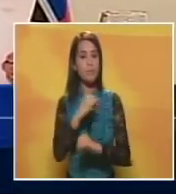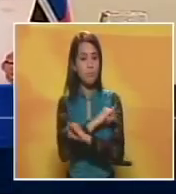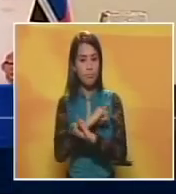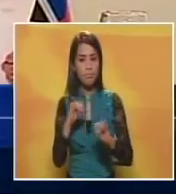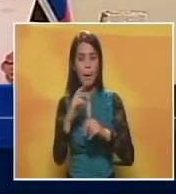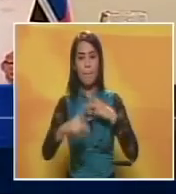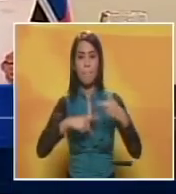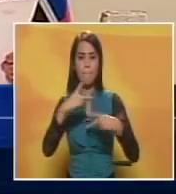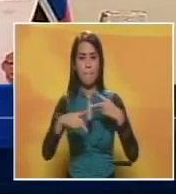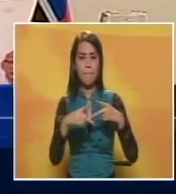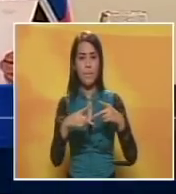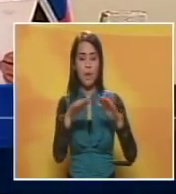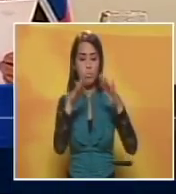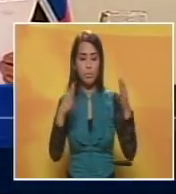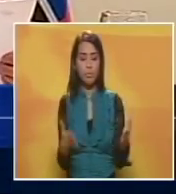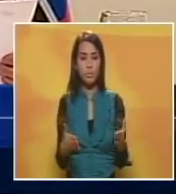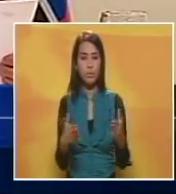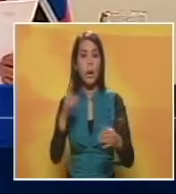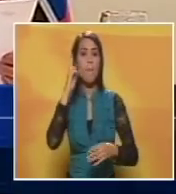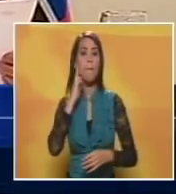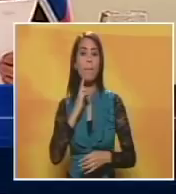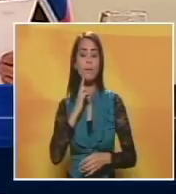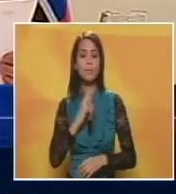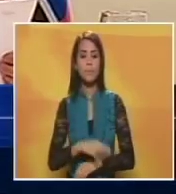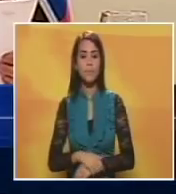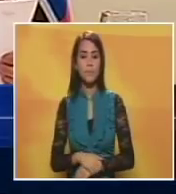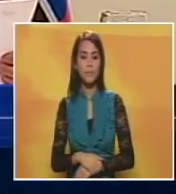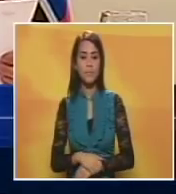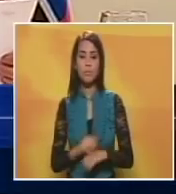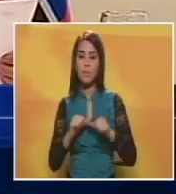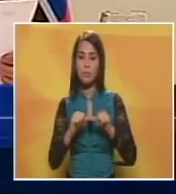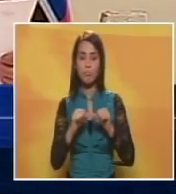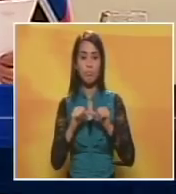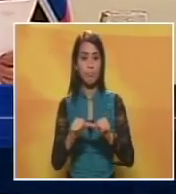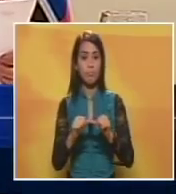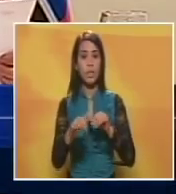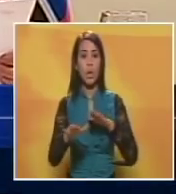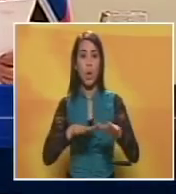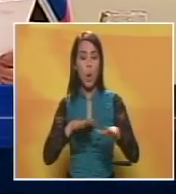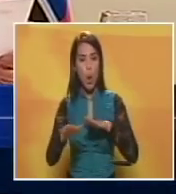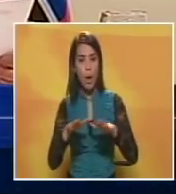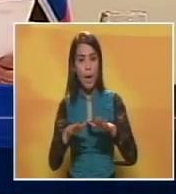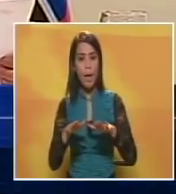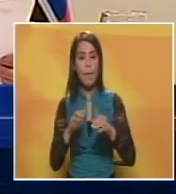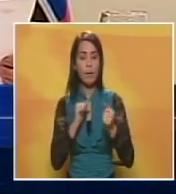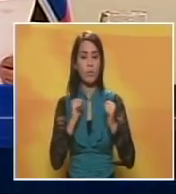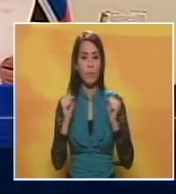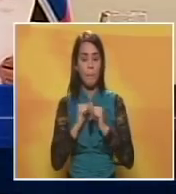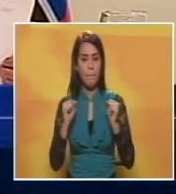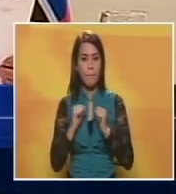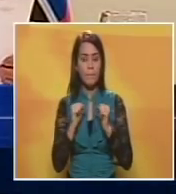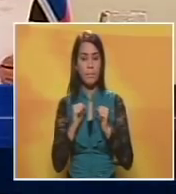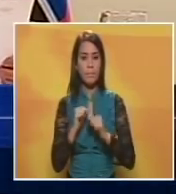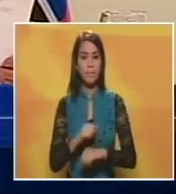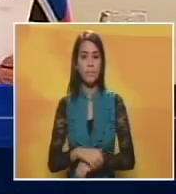la producción de las máquinas de Bolívar y se continúa con Cojedes, Mérida y una parte de